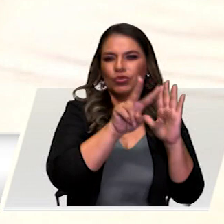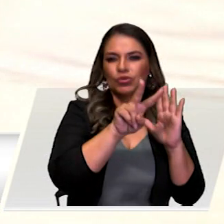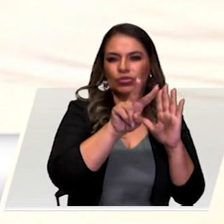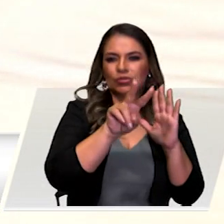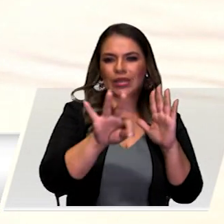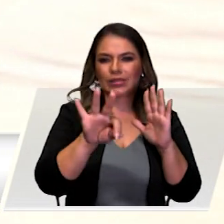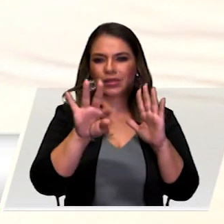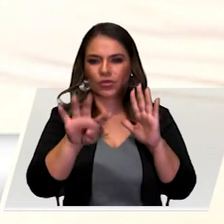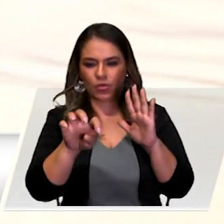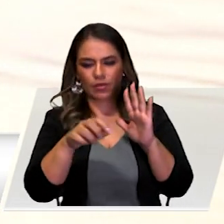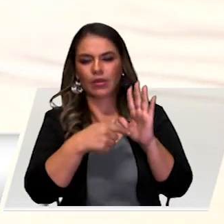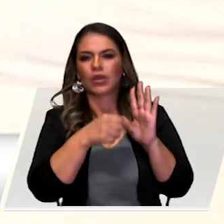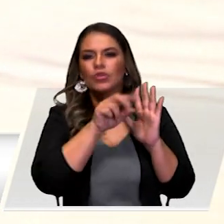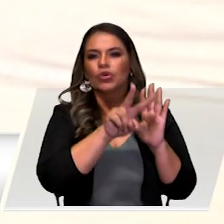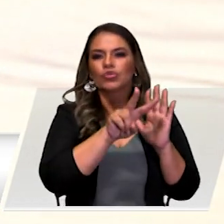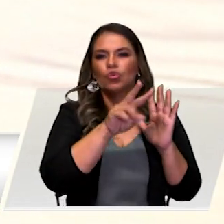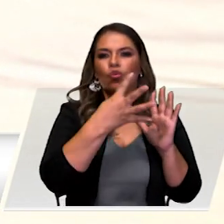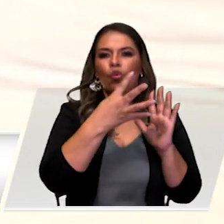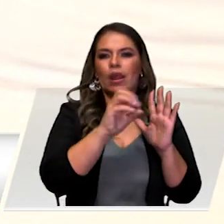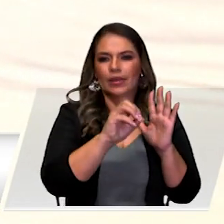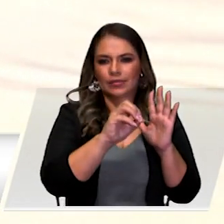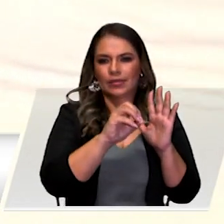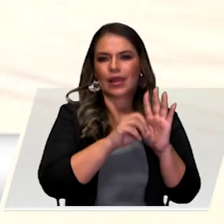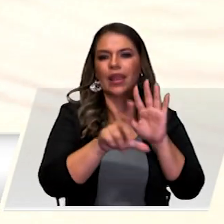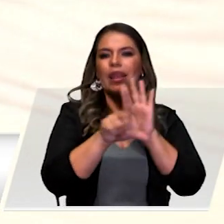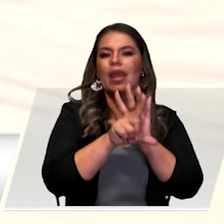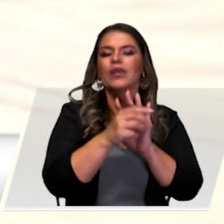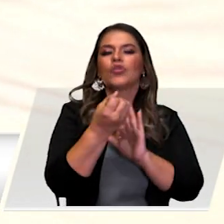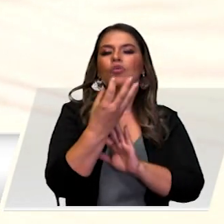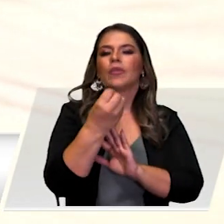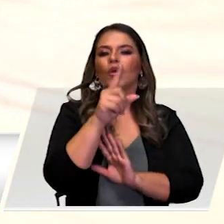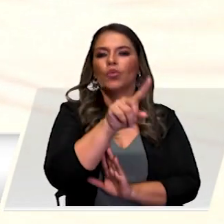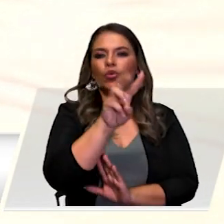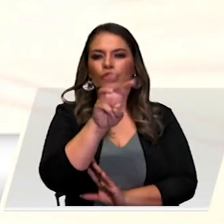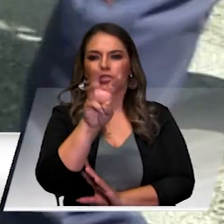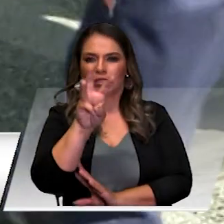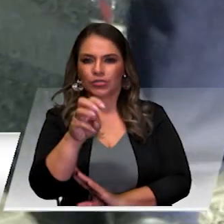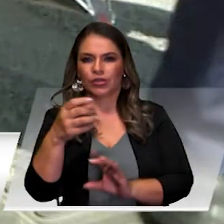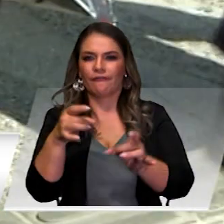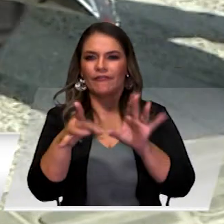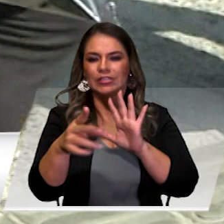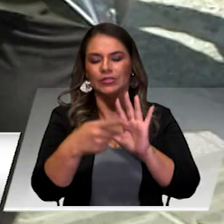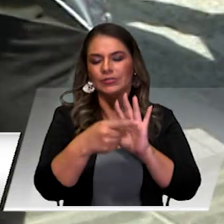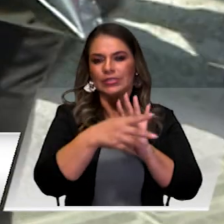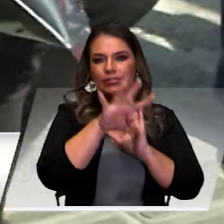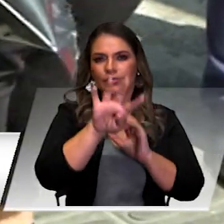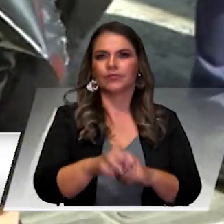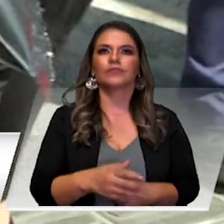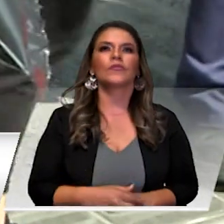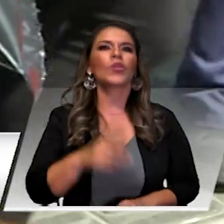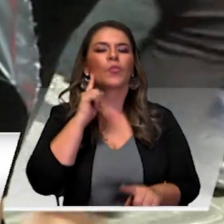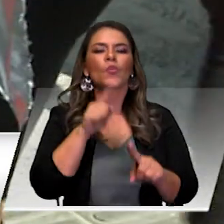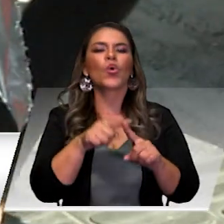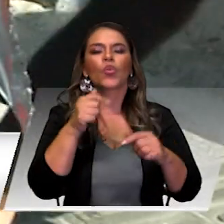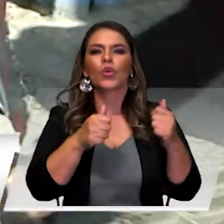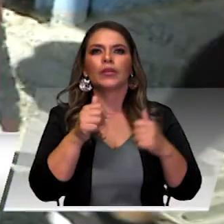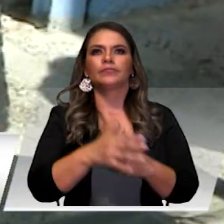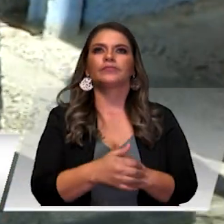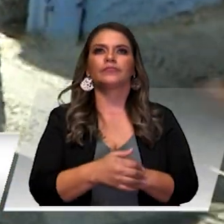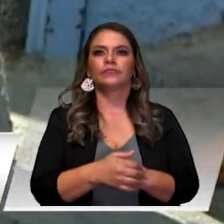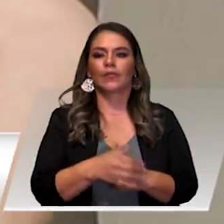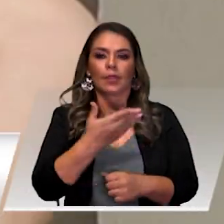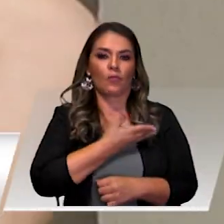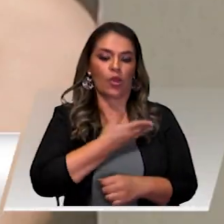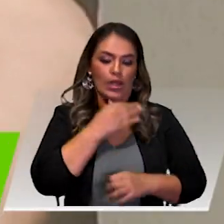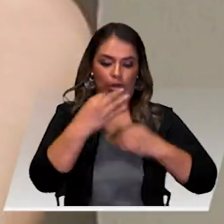239 y 240 de la ley número 188 del 2019, con el fin de darle protección a la